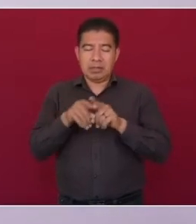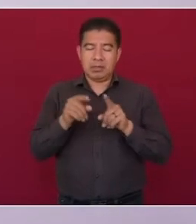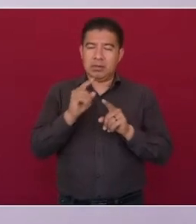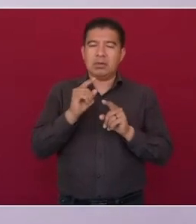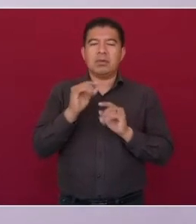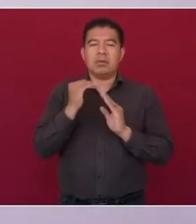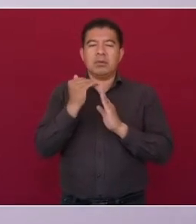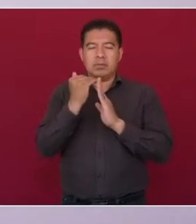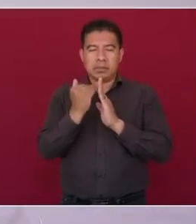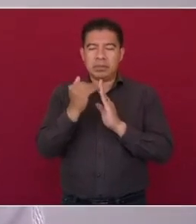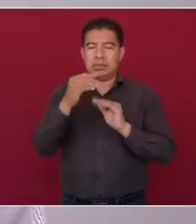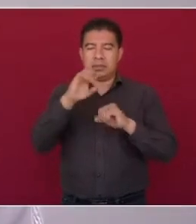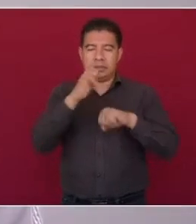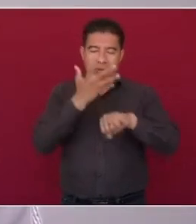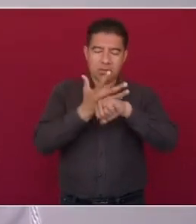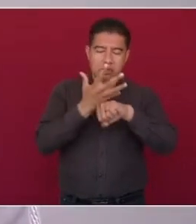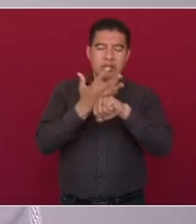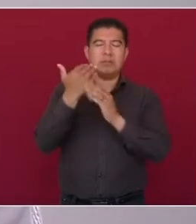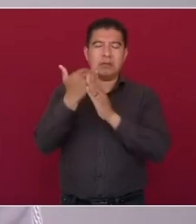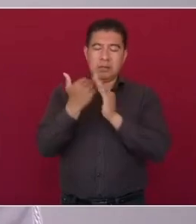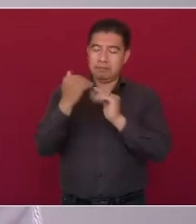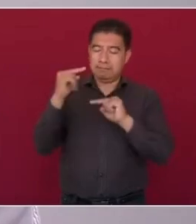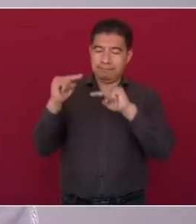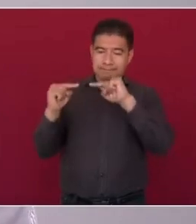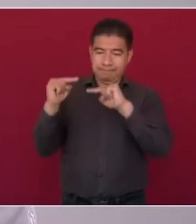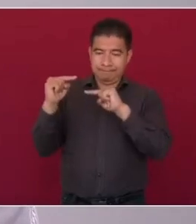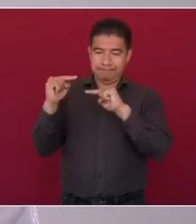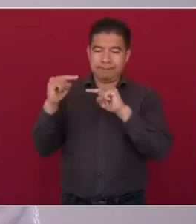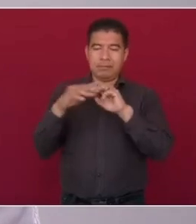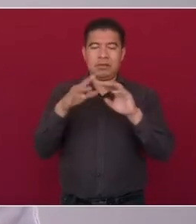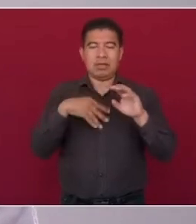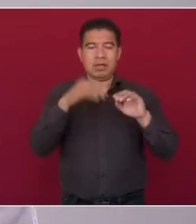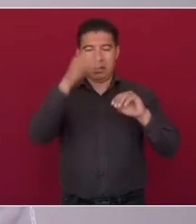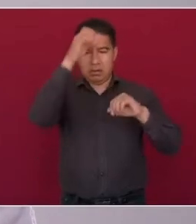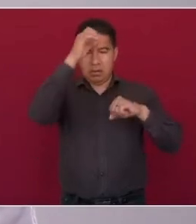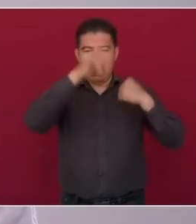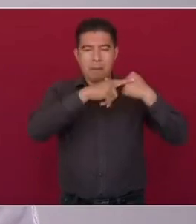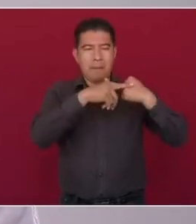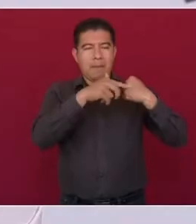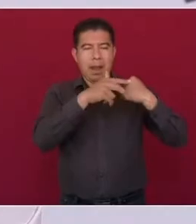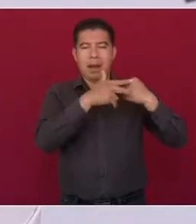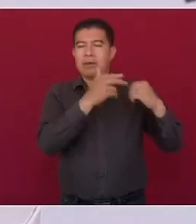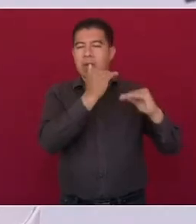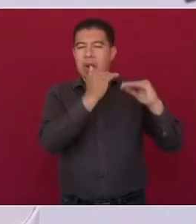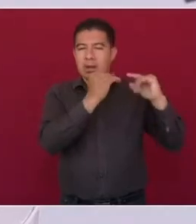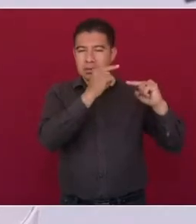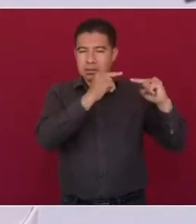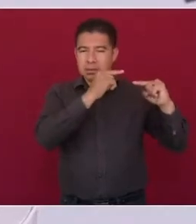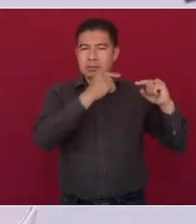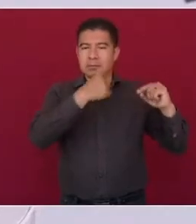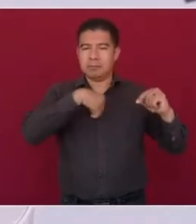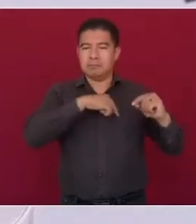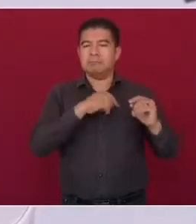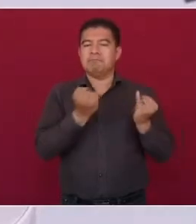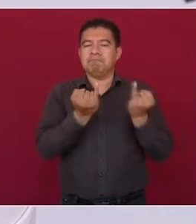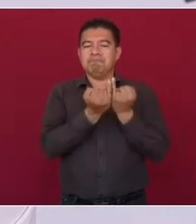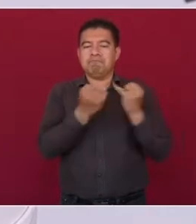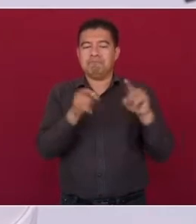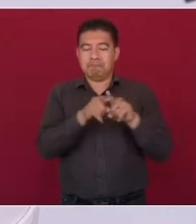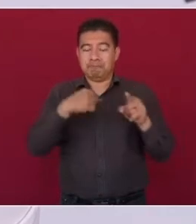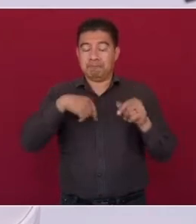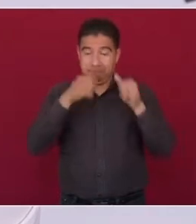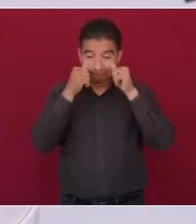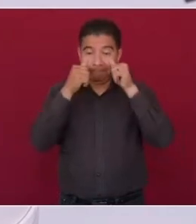Europa, aunque este es un asunto que tenemos que